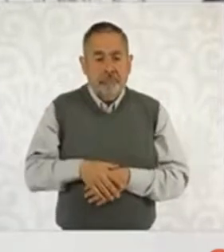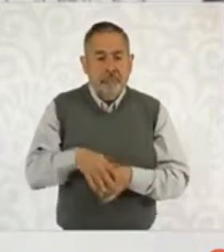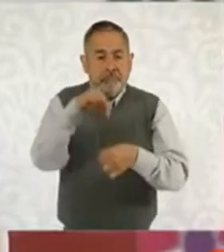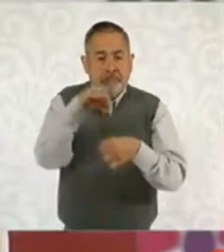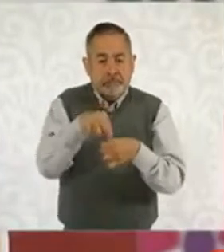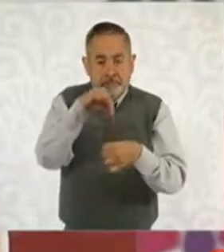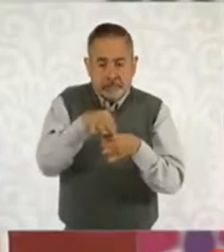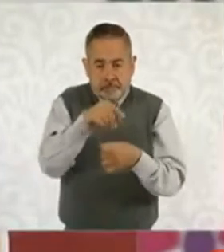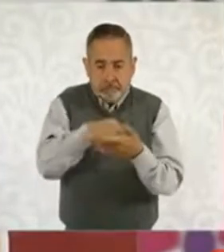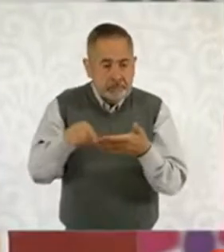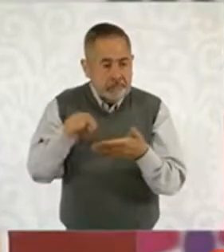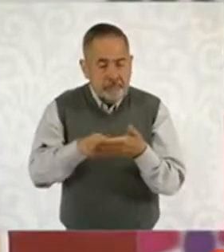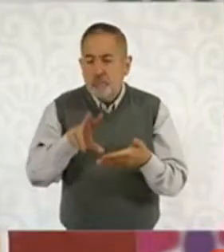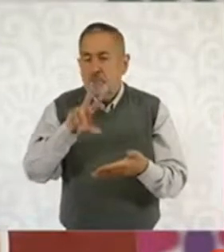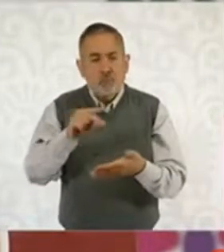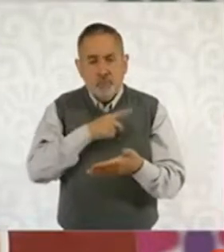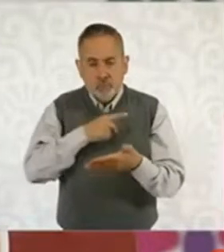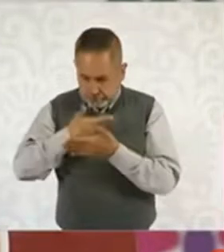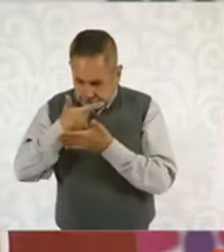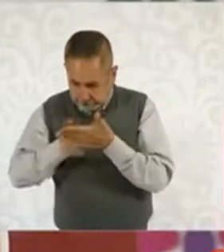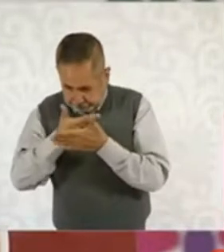no deberían de haberse